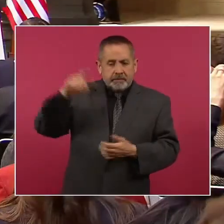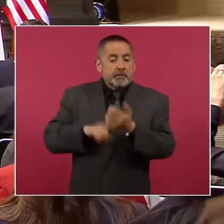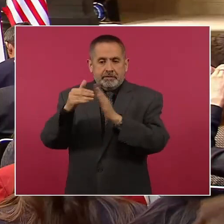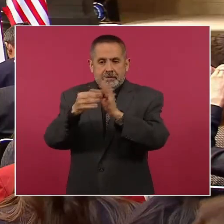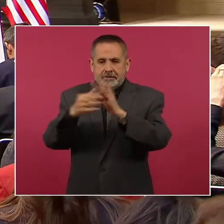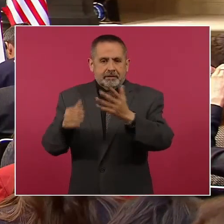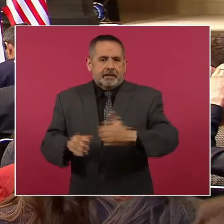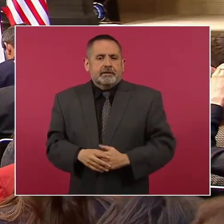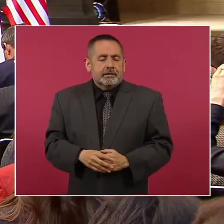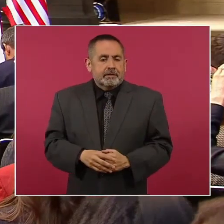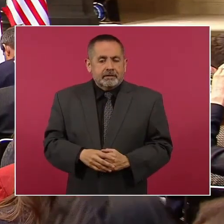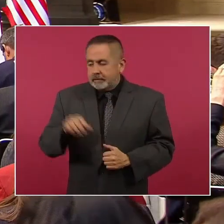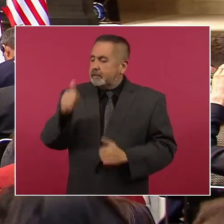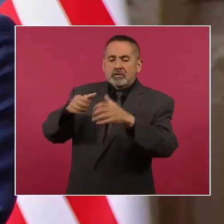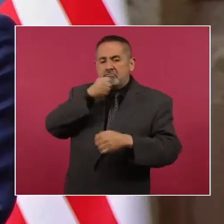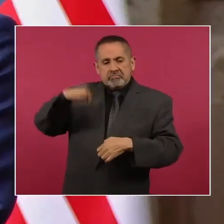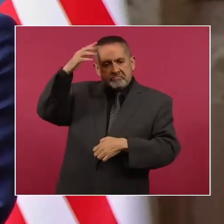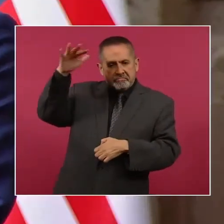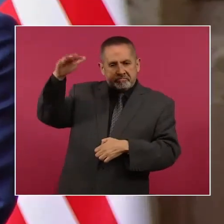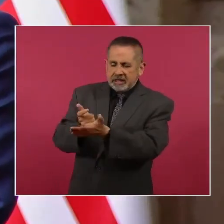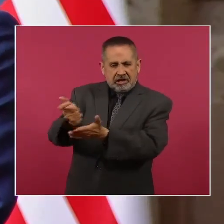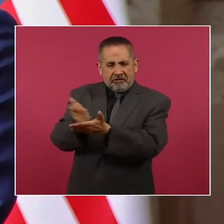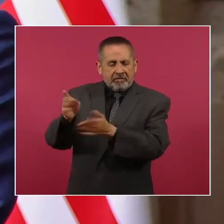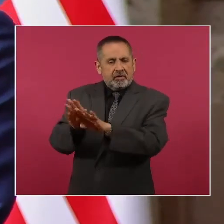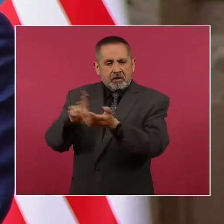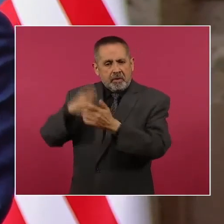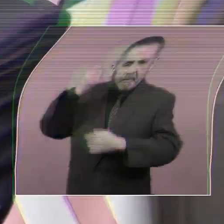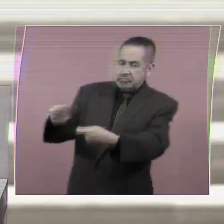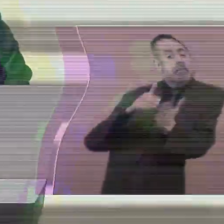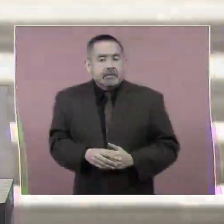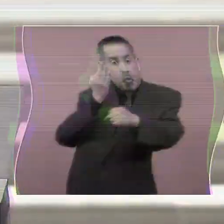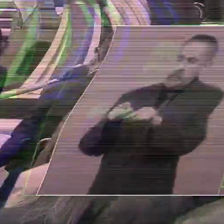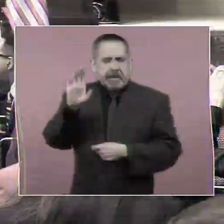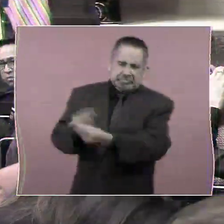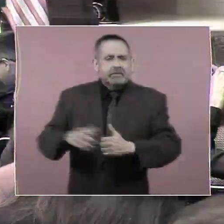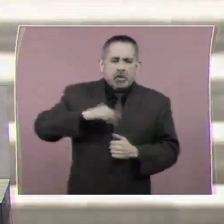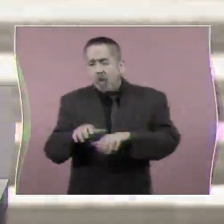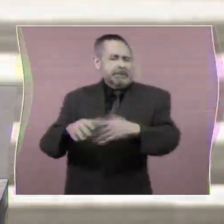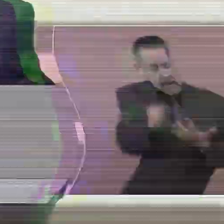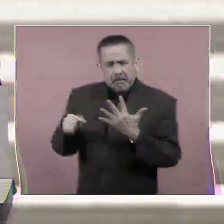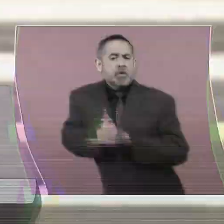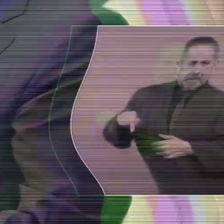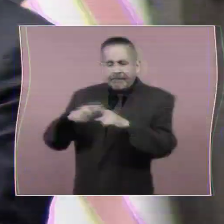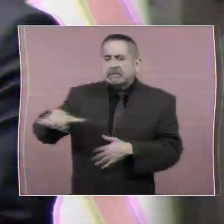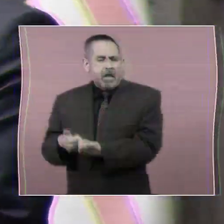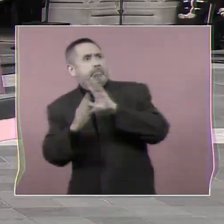11 millones de adultos mayores reciben una pensión.